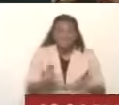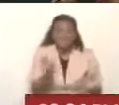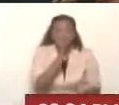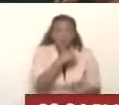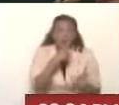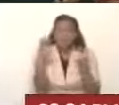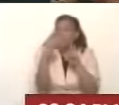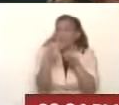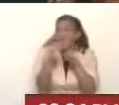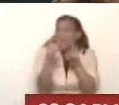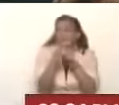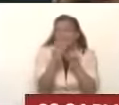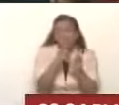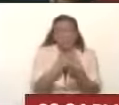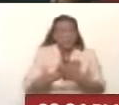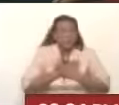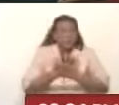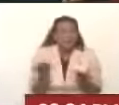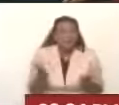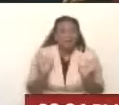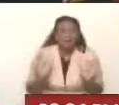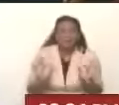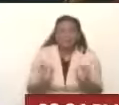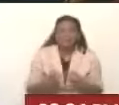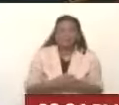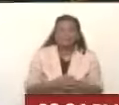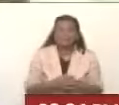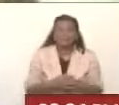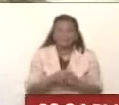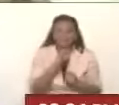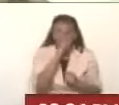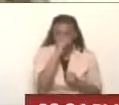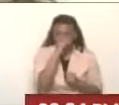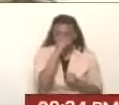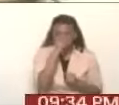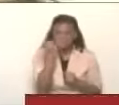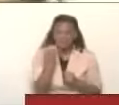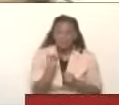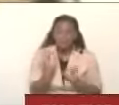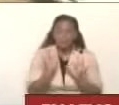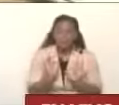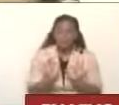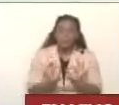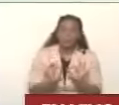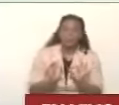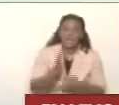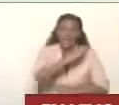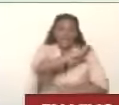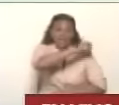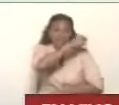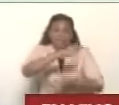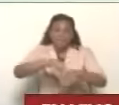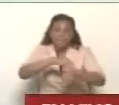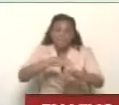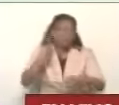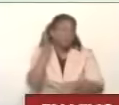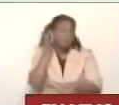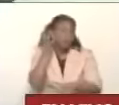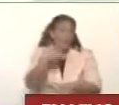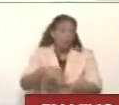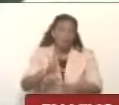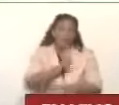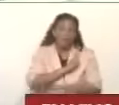esa felicidad que caracteriza a las maravinas y a los maravinos. Tenemos acá a nuestra directora del Ministerio de la Mujer,